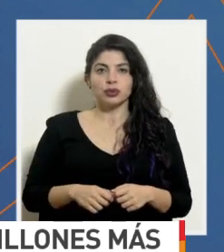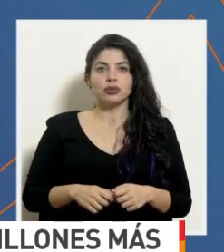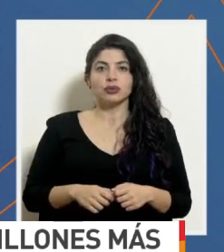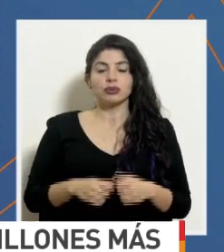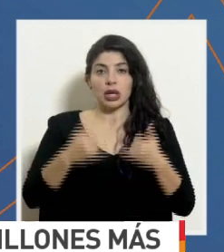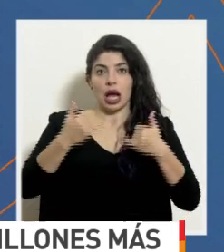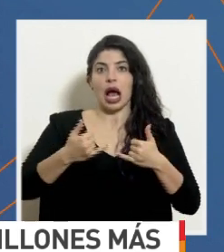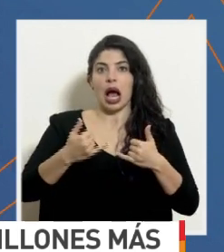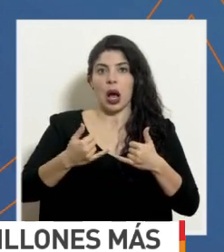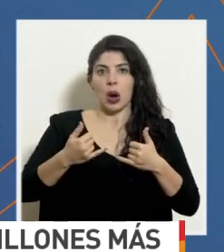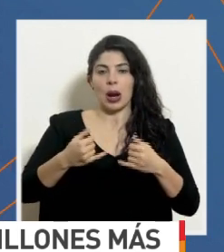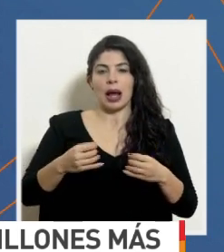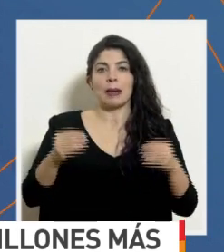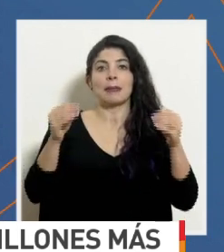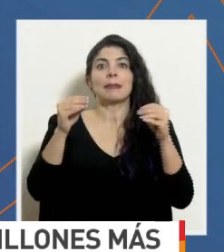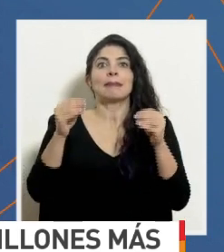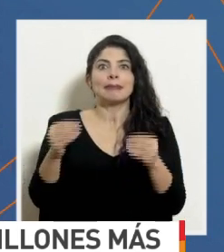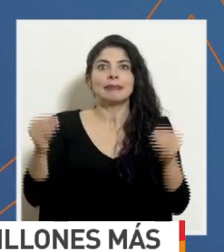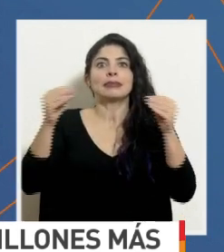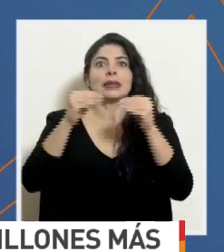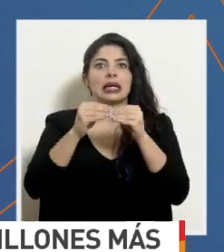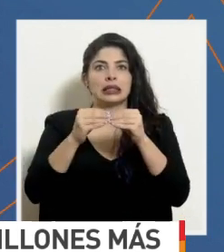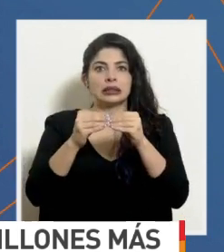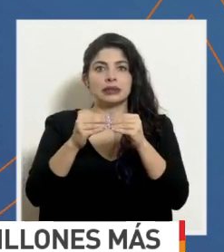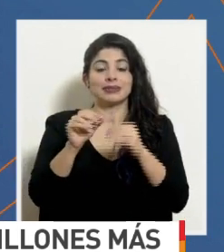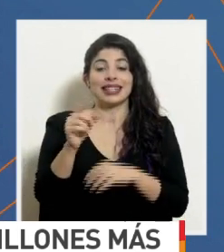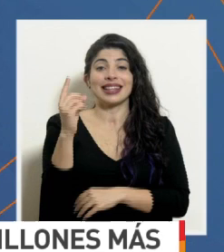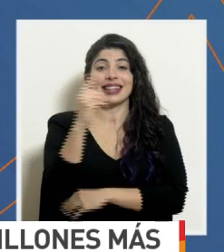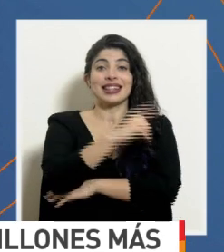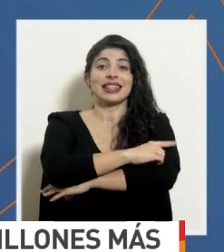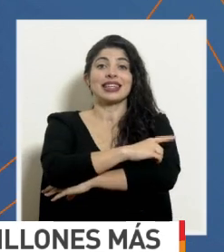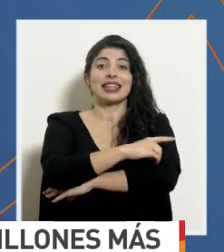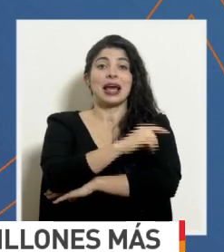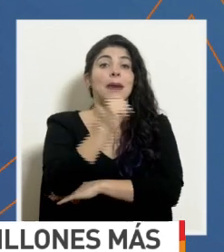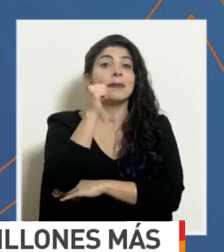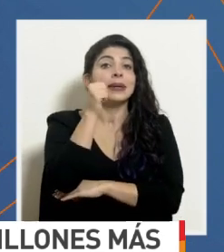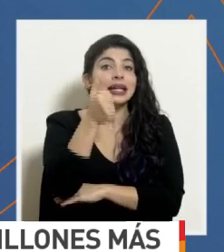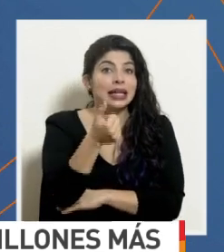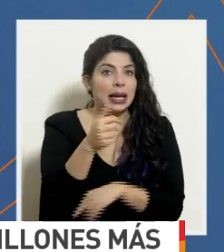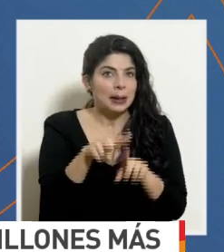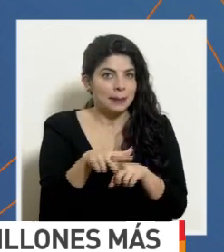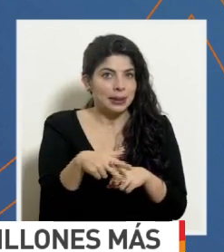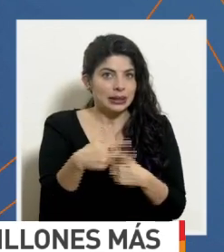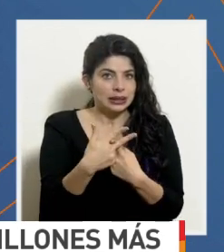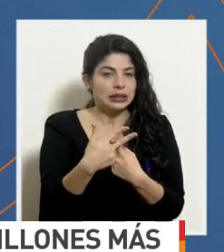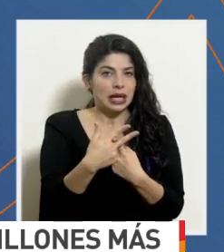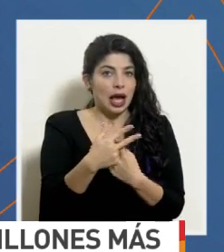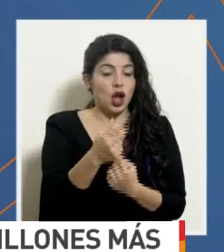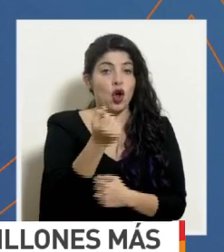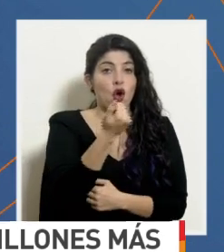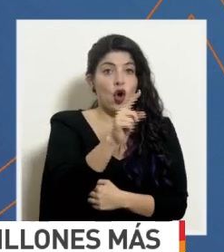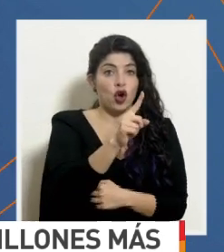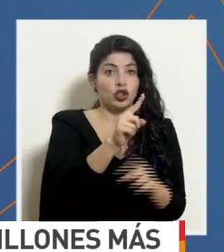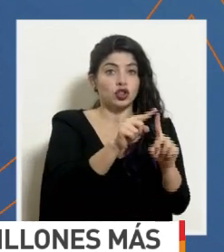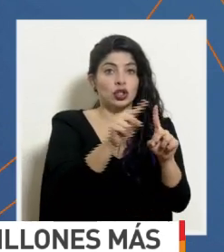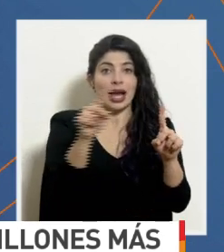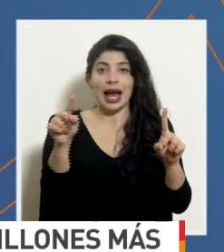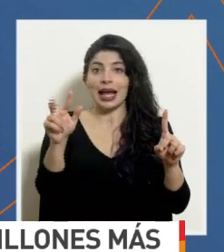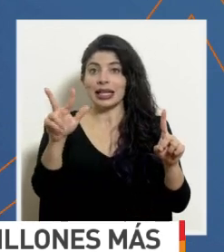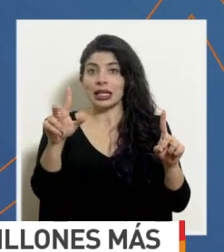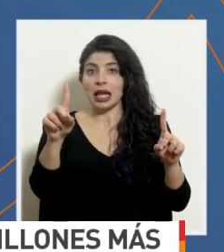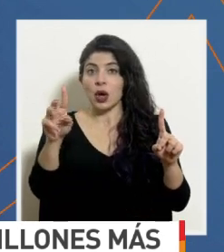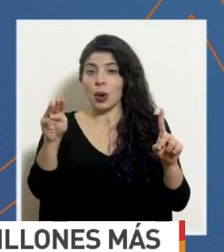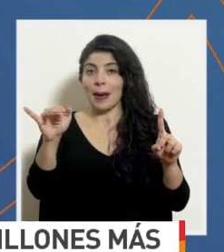se amplía la restricción vehicular a partir del día de mañana, a partir del 11 y hasta el 31 de